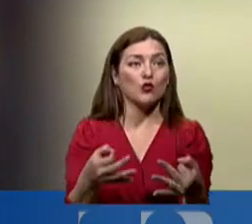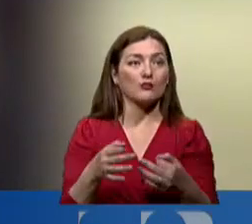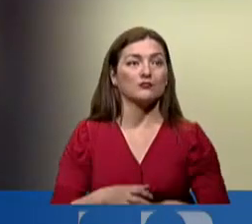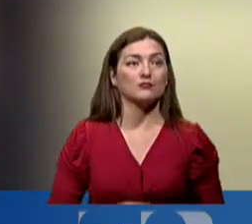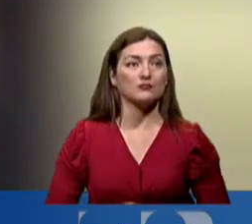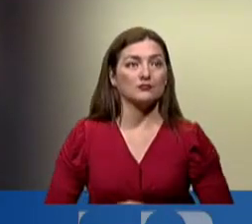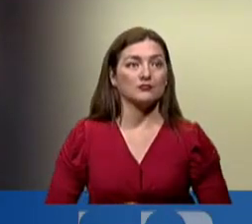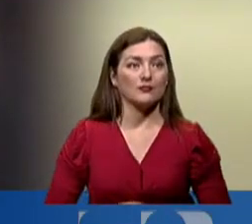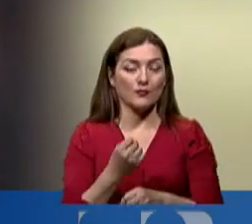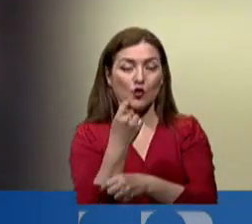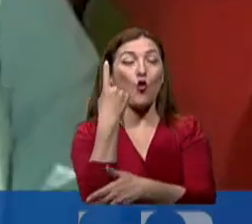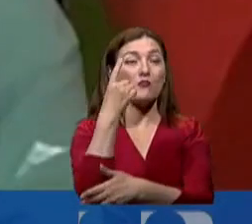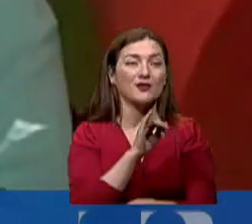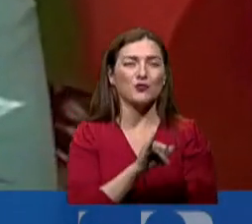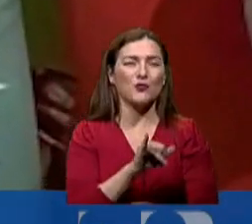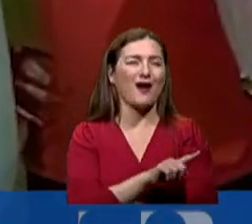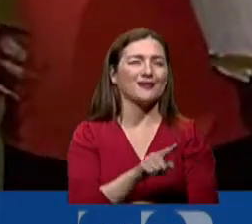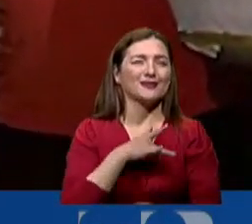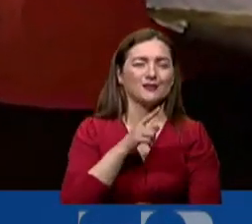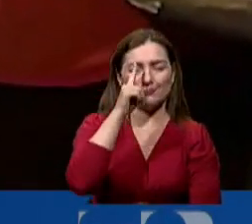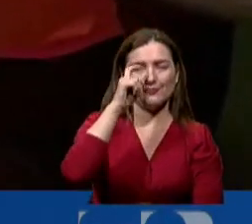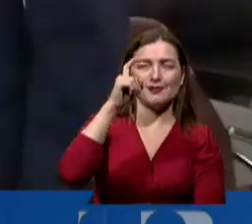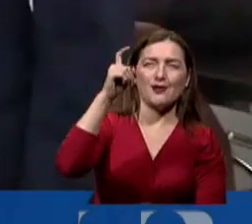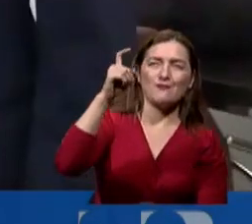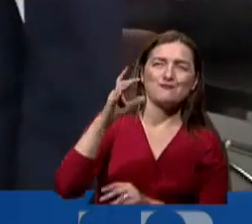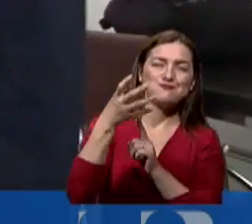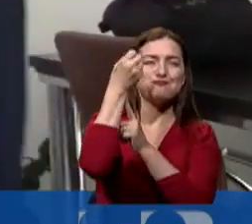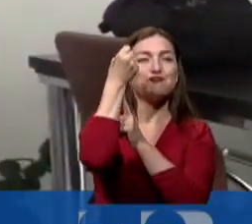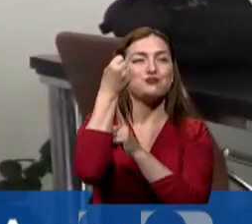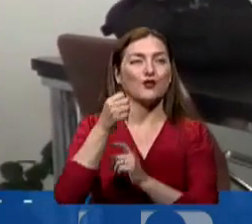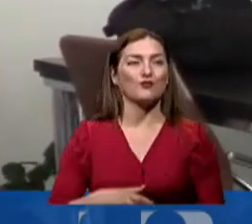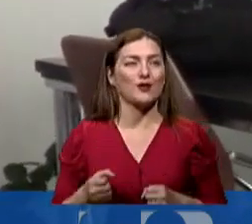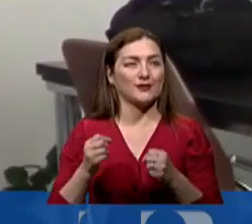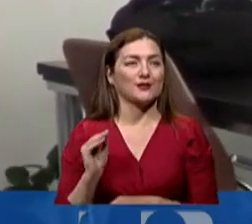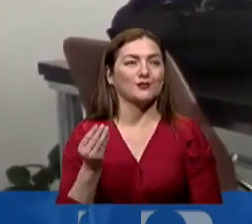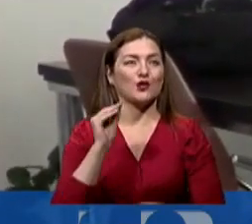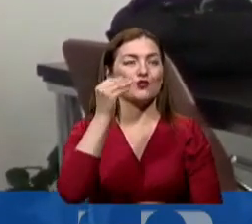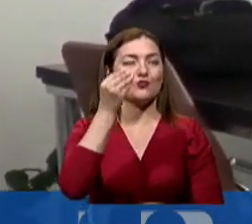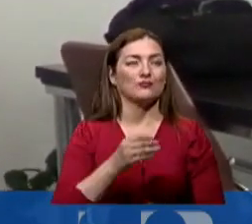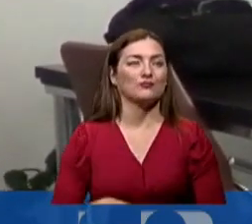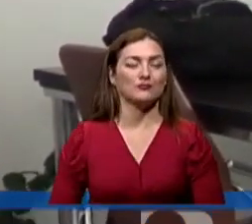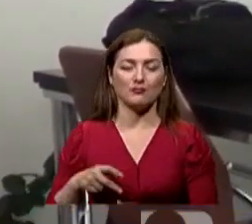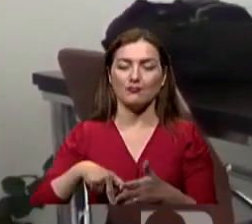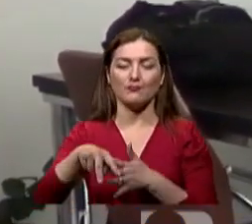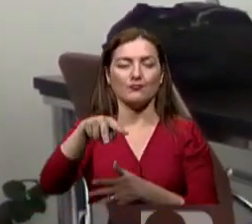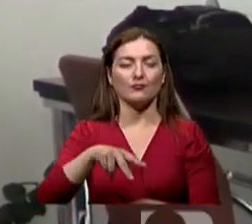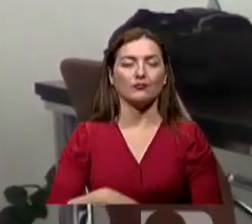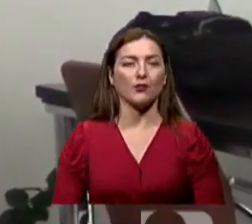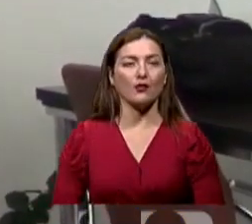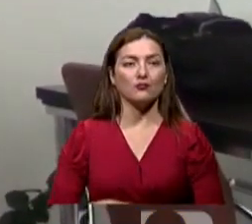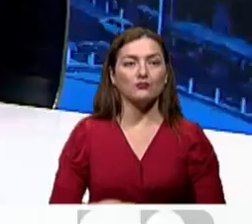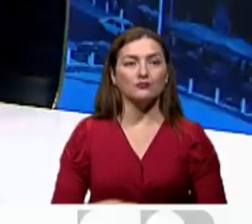como cual cohete, los sueños se elevaron hasta llegar a cumplirlos, con una energía juvenil que rompe cualquier barrera.